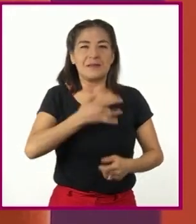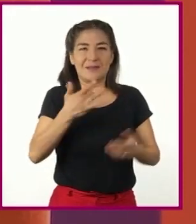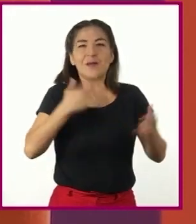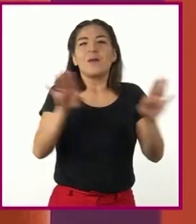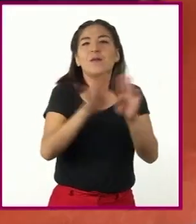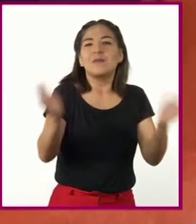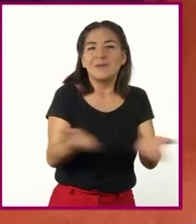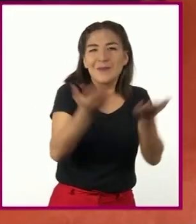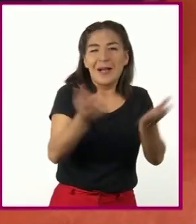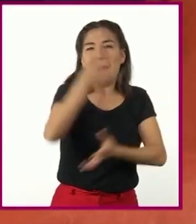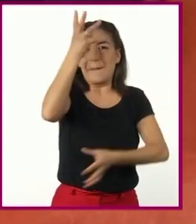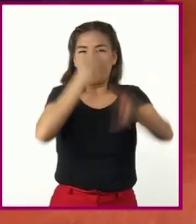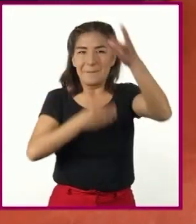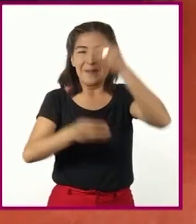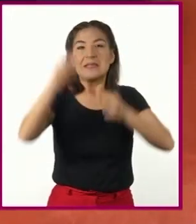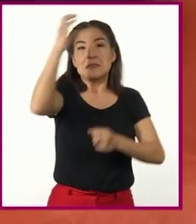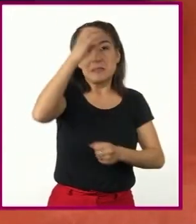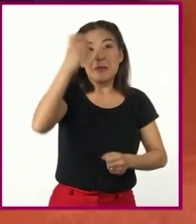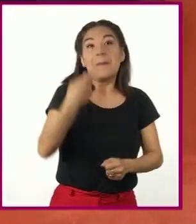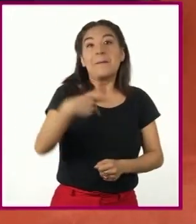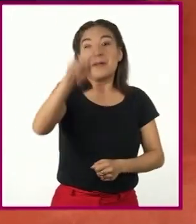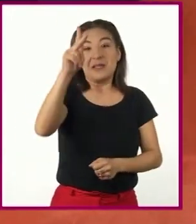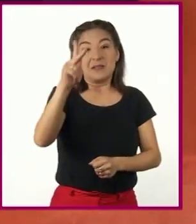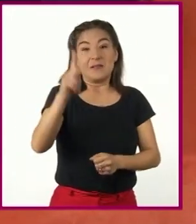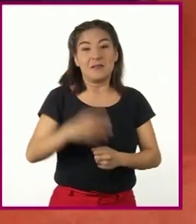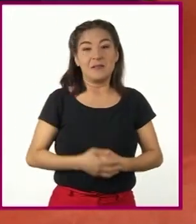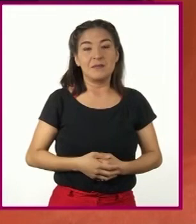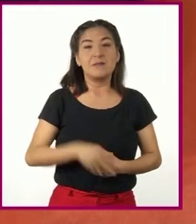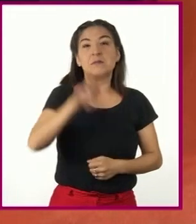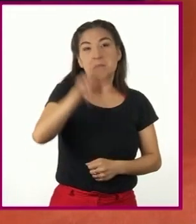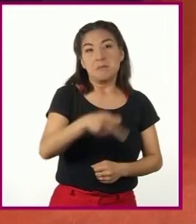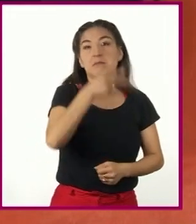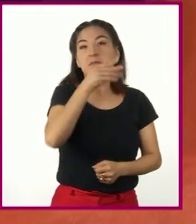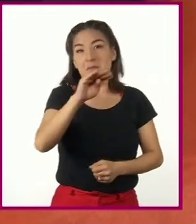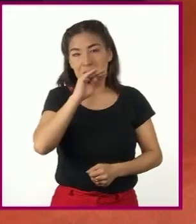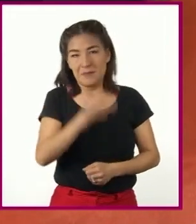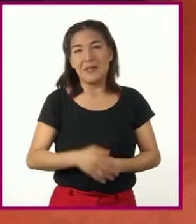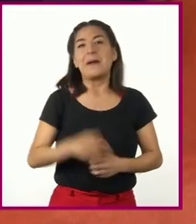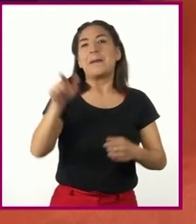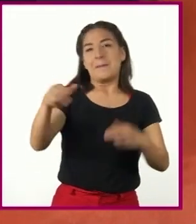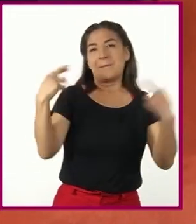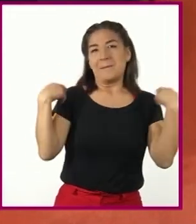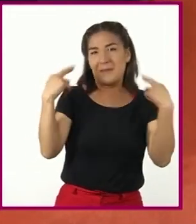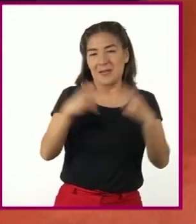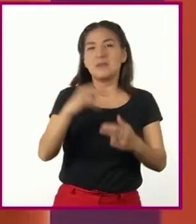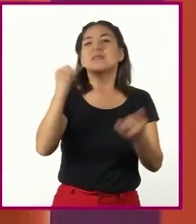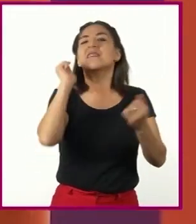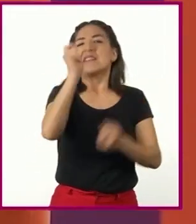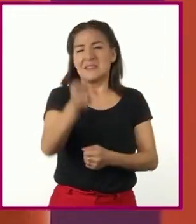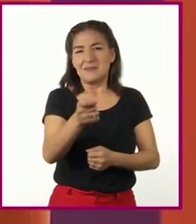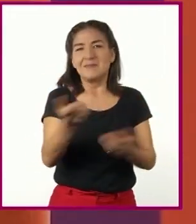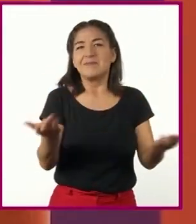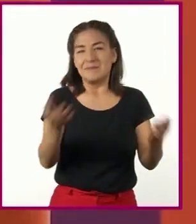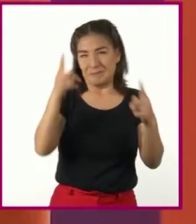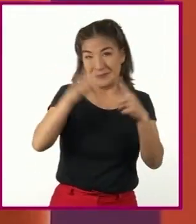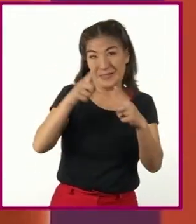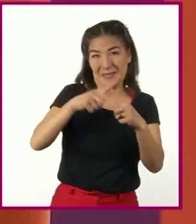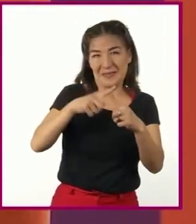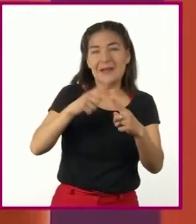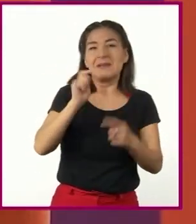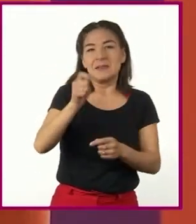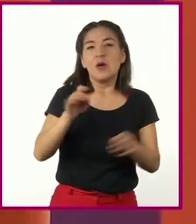a aprender ciencia, pero nada, los papás y creo que los maestros, nuestra tarea sería como llevar